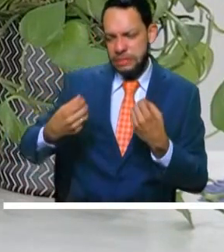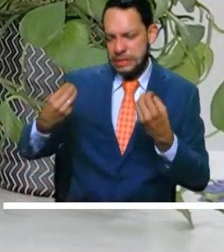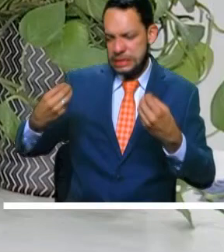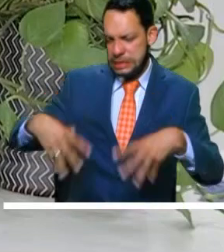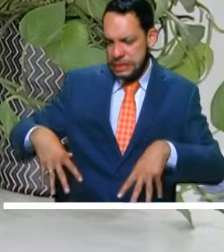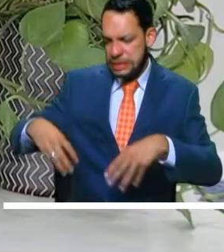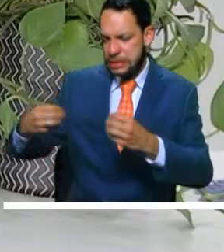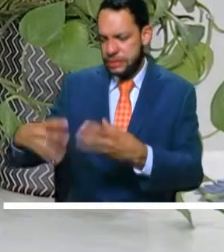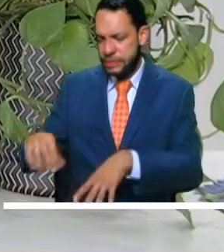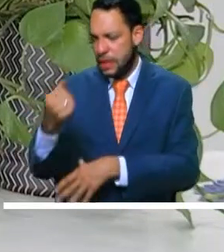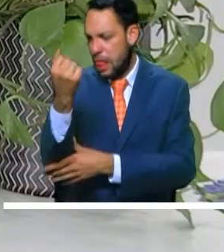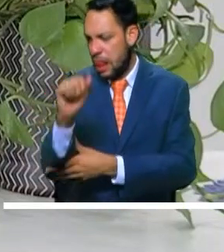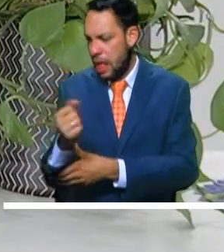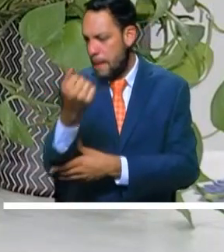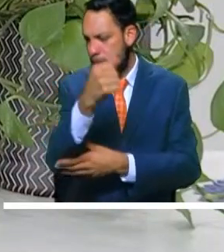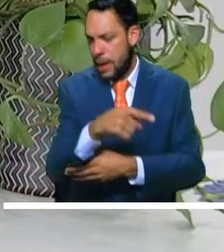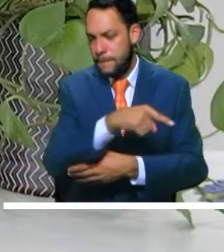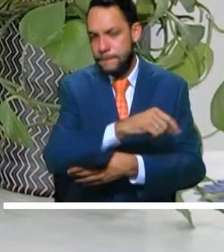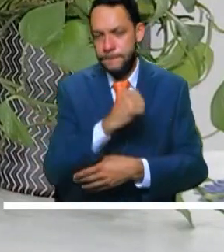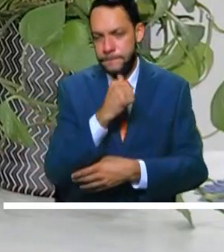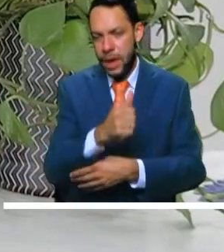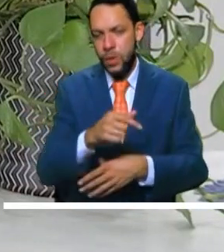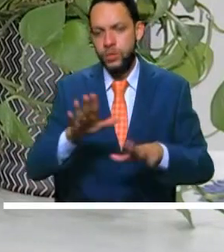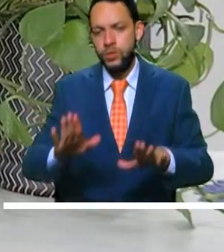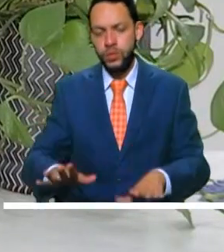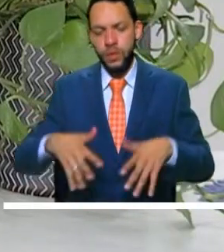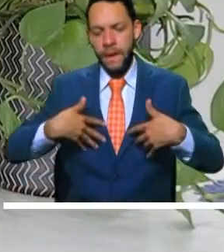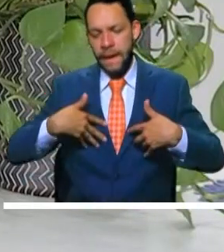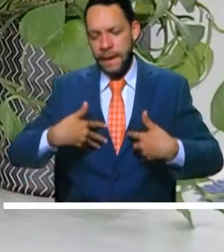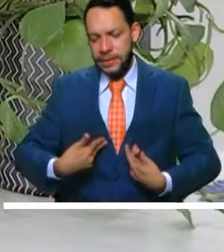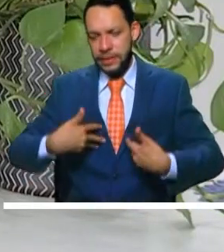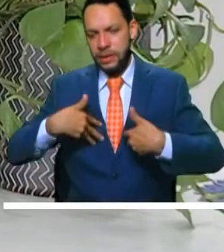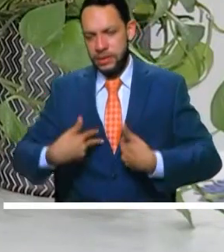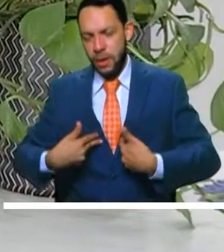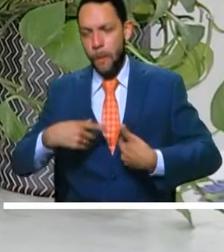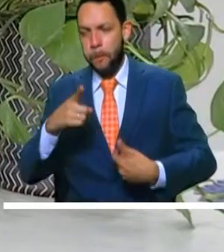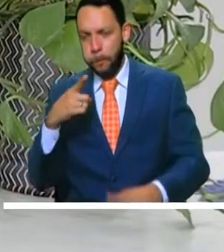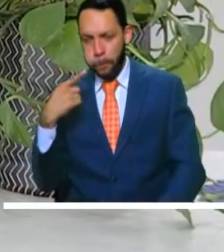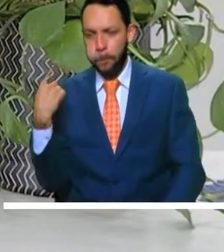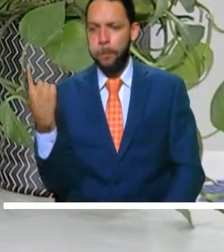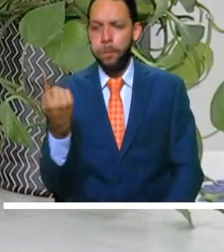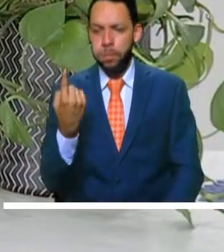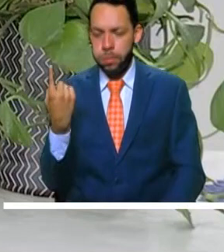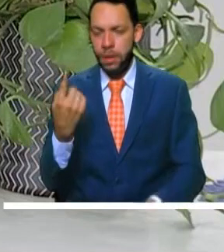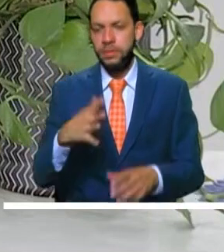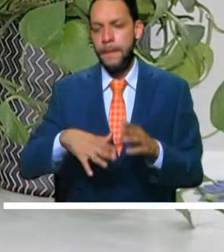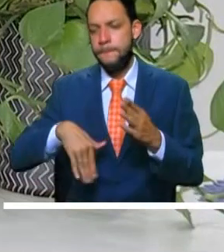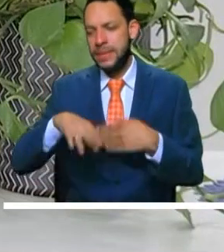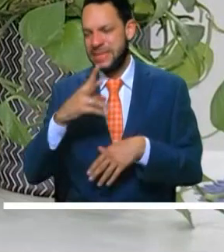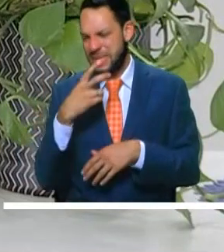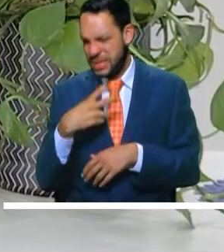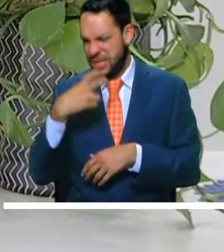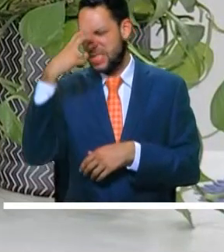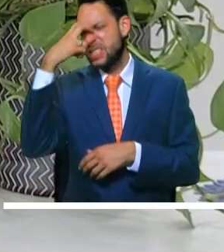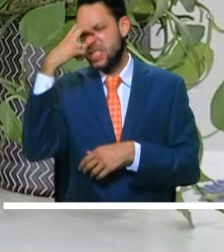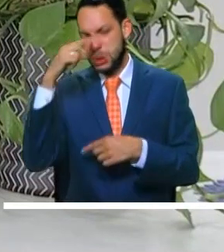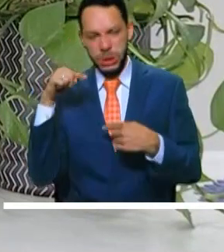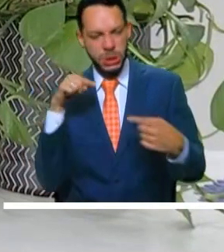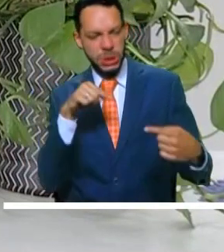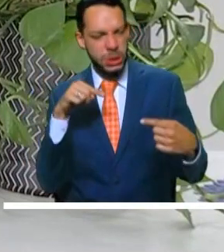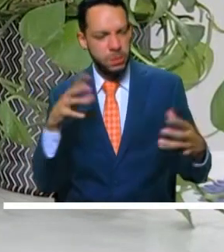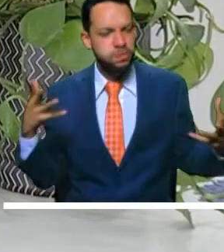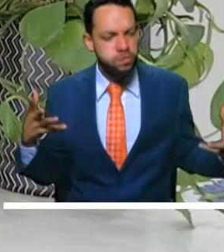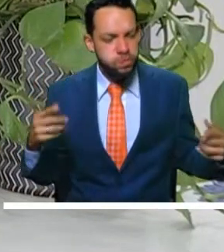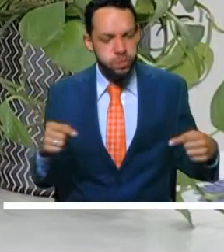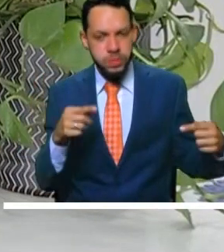síndrome de fatiga crónica que llamamos nosotros, que es ese cansancio generalizado, irritabilidad, entonces ya nos hablan y respondemos con tres piedras en la